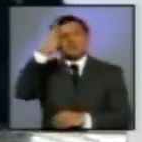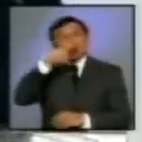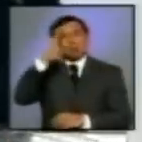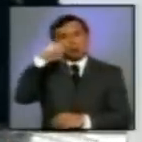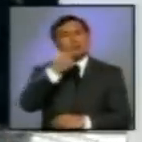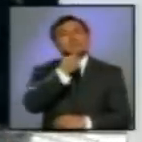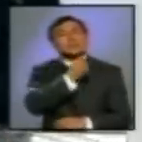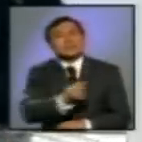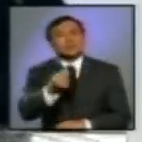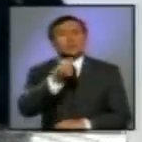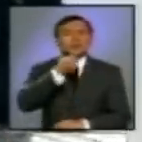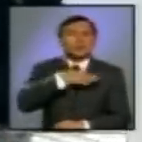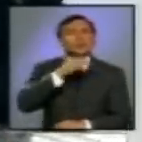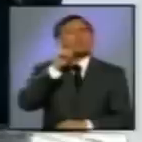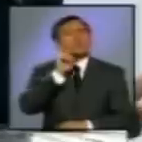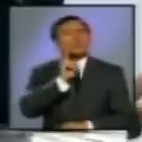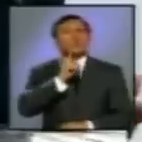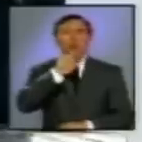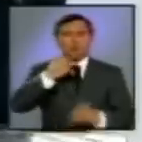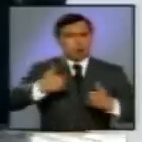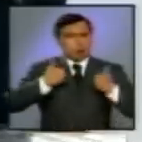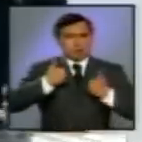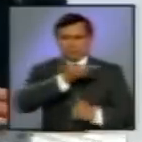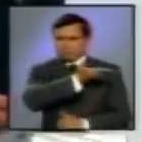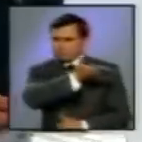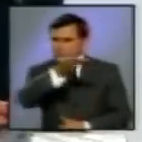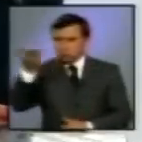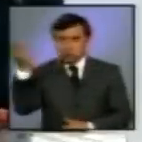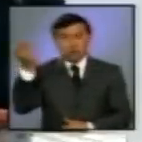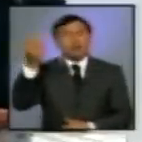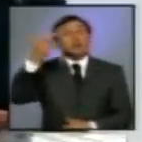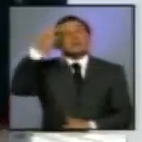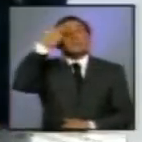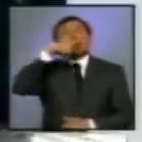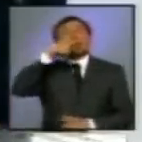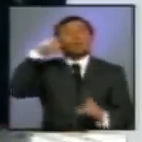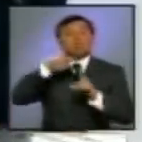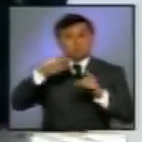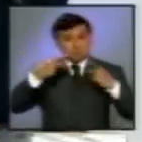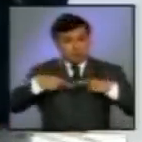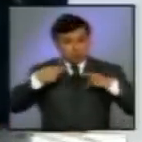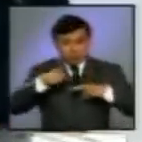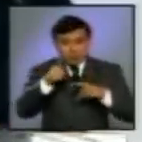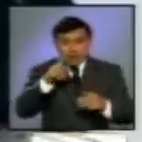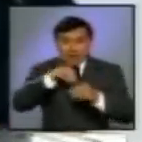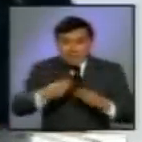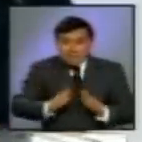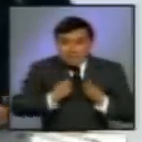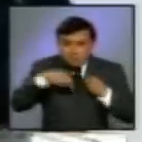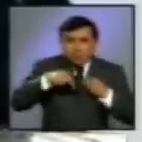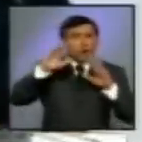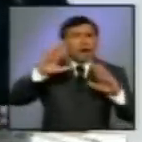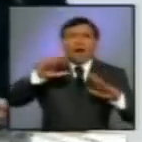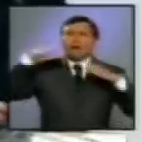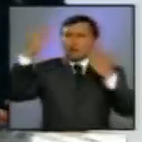para las mujeres y los hombres, un México para quienes viven dentro de nuestro país y fuera del mismo. Hay